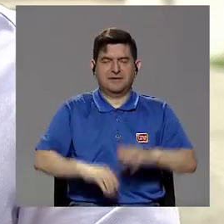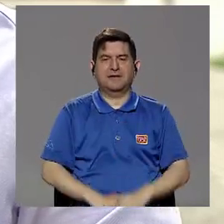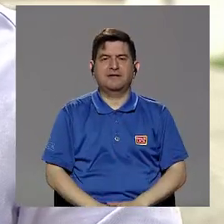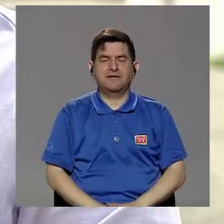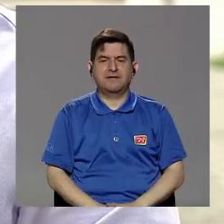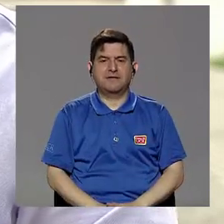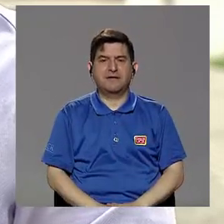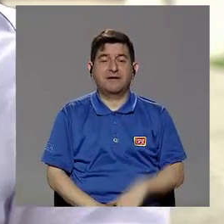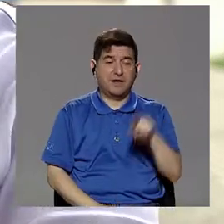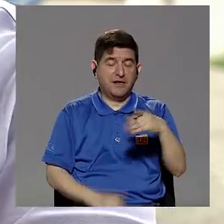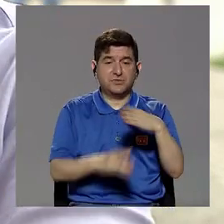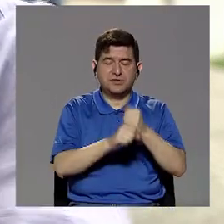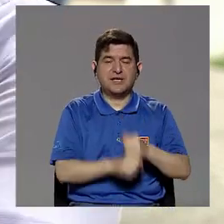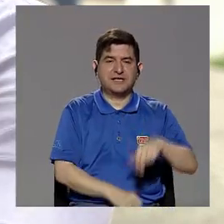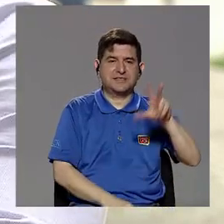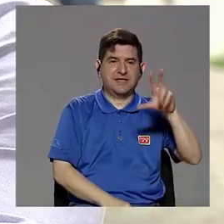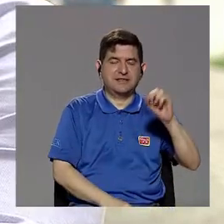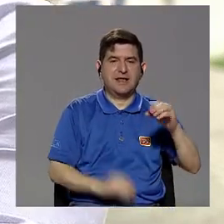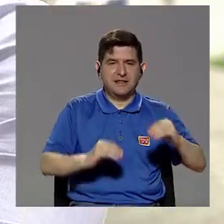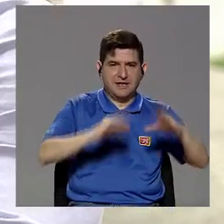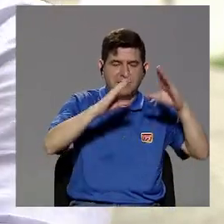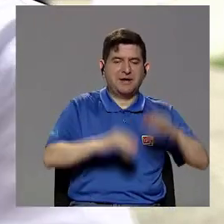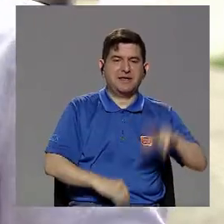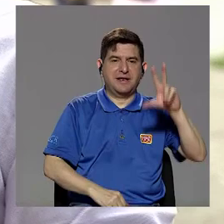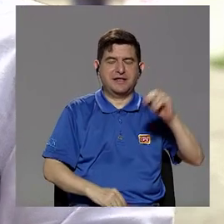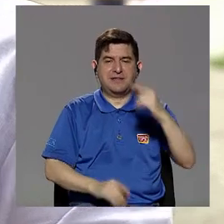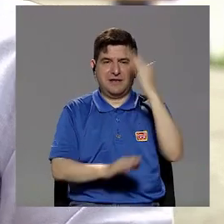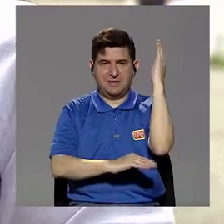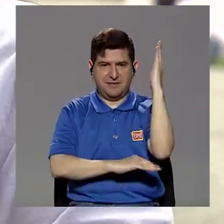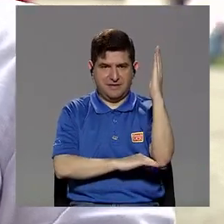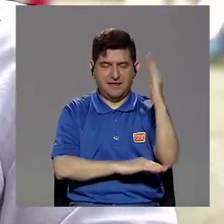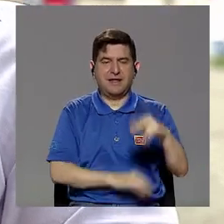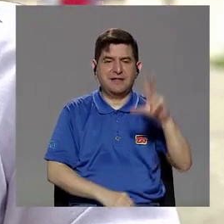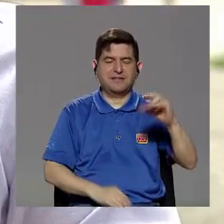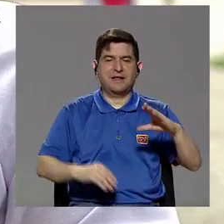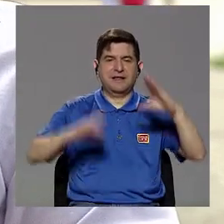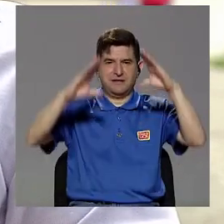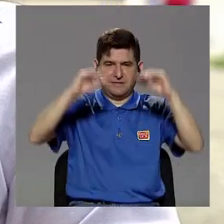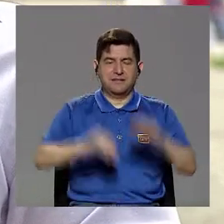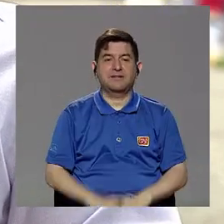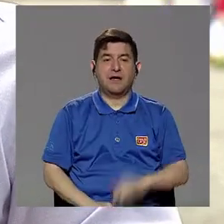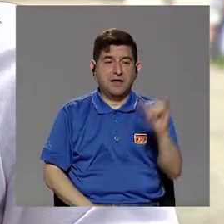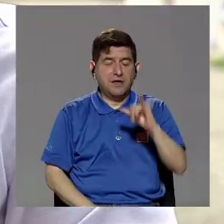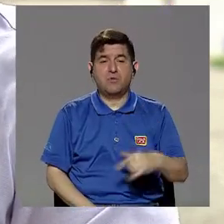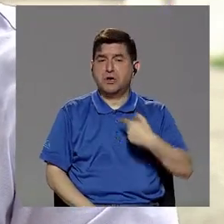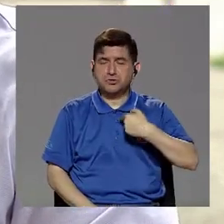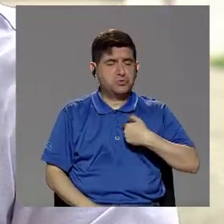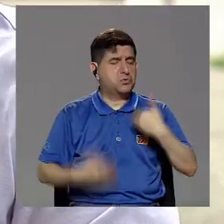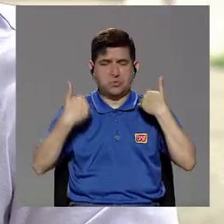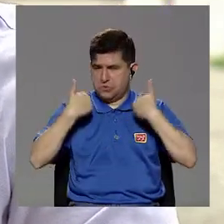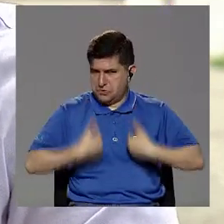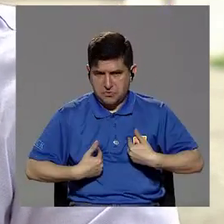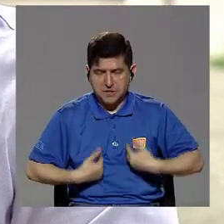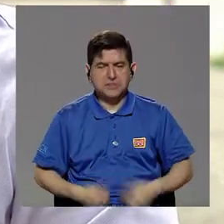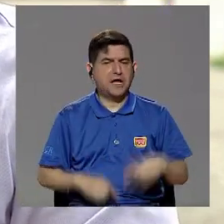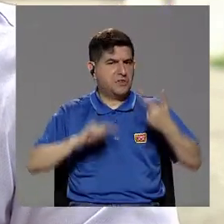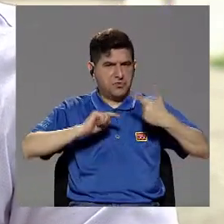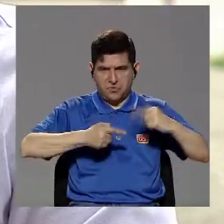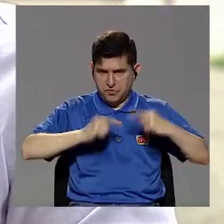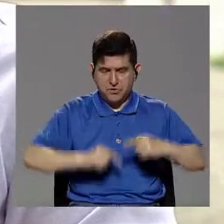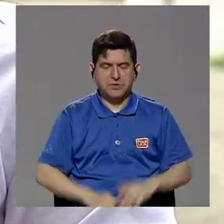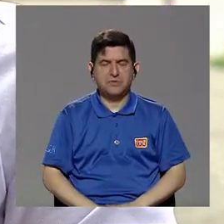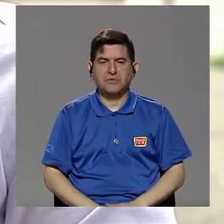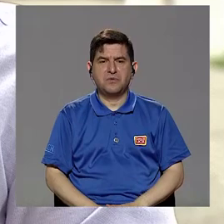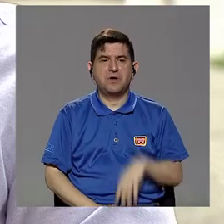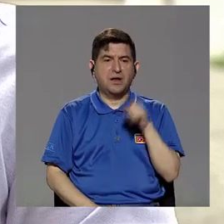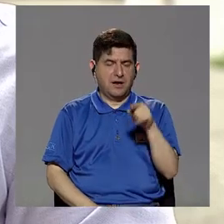segundos, 30 en la mañana, 30 al mediodía, 30 en la tarde, como hacer pesas, ¿verdad? Y al igual que hacer ejercicios, si no nos cansa, si no nos duele, si